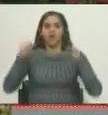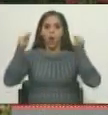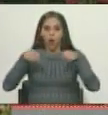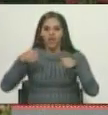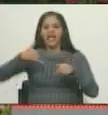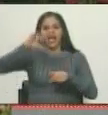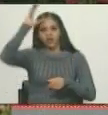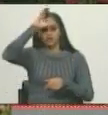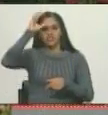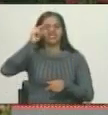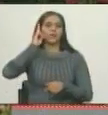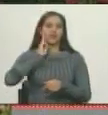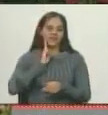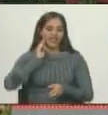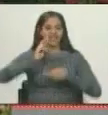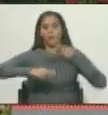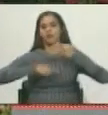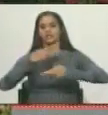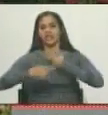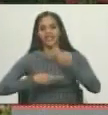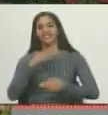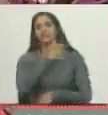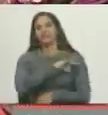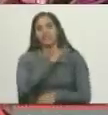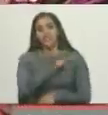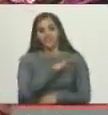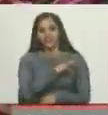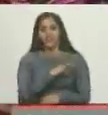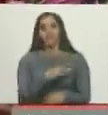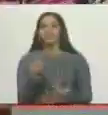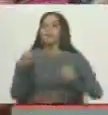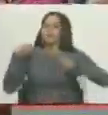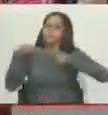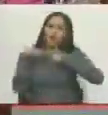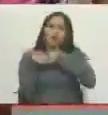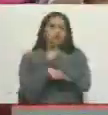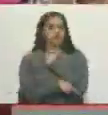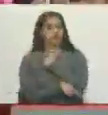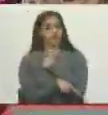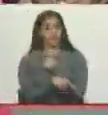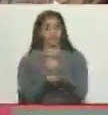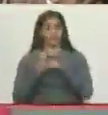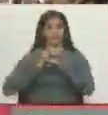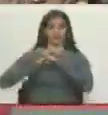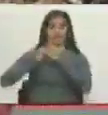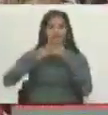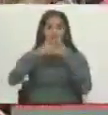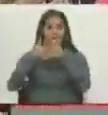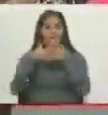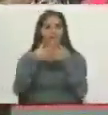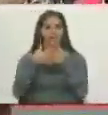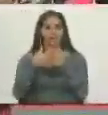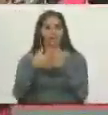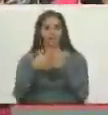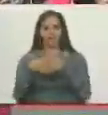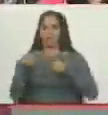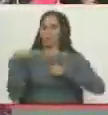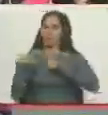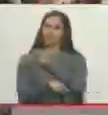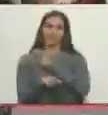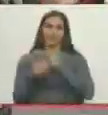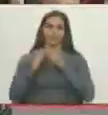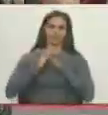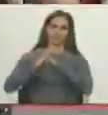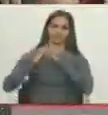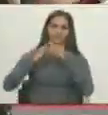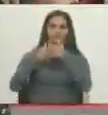es bolivariano, es revolucionario, es socialista y es profundamente antiimperialista. Profundamente antiimperialista.